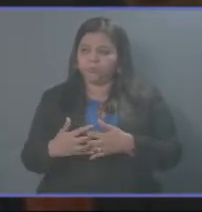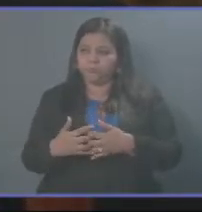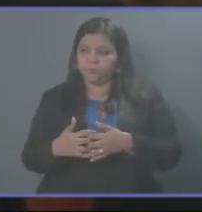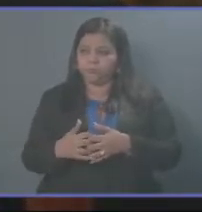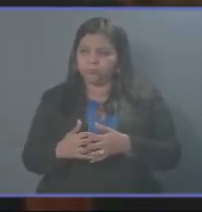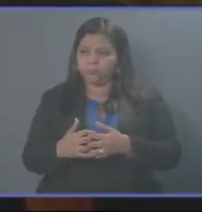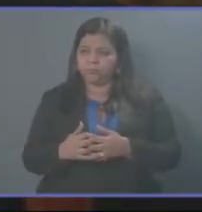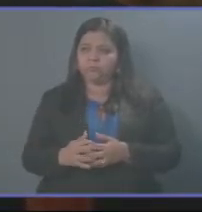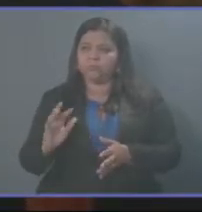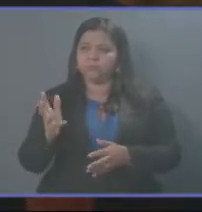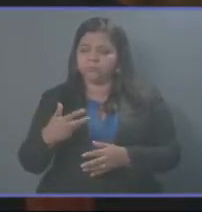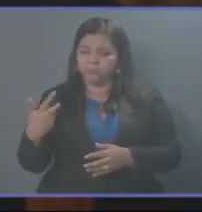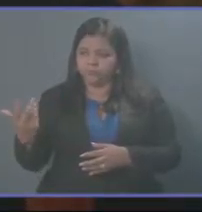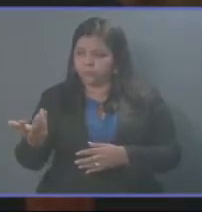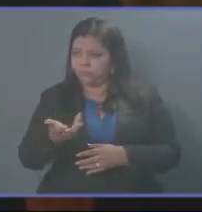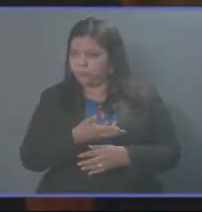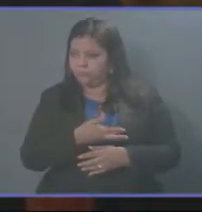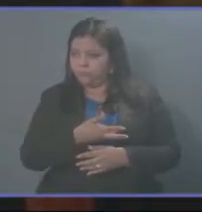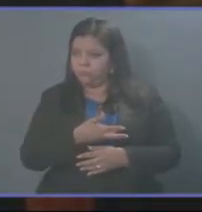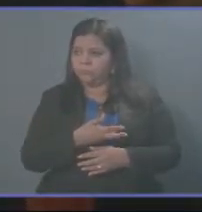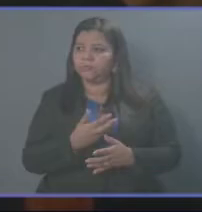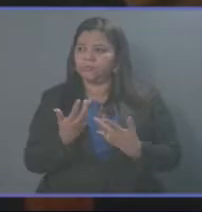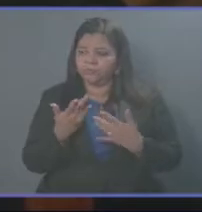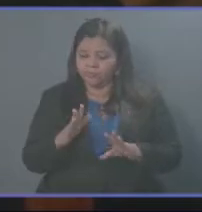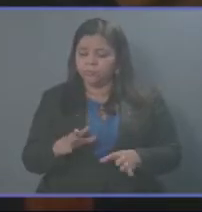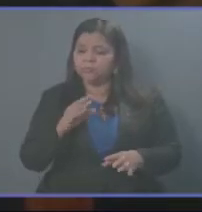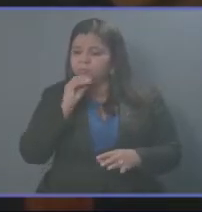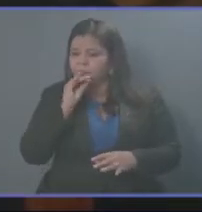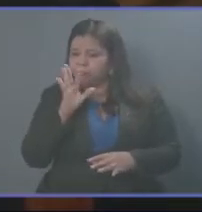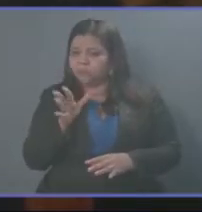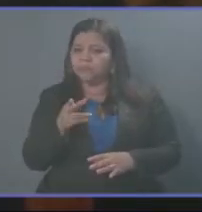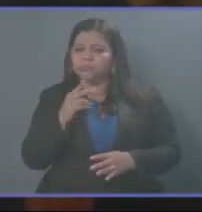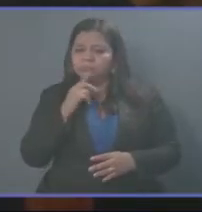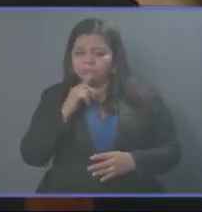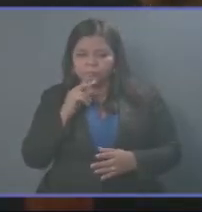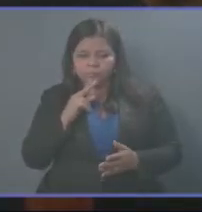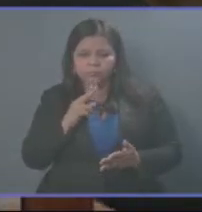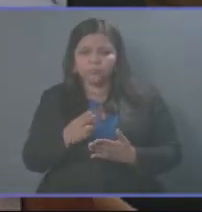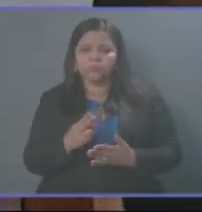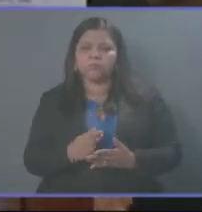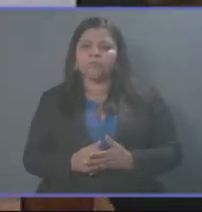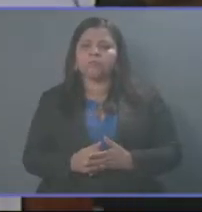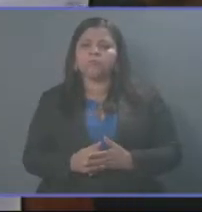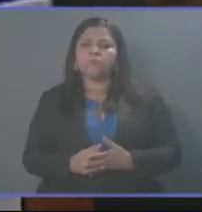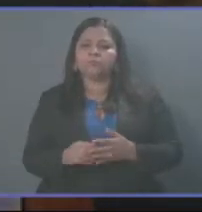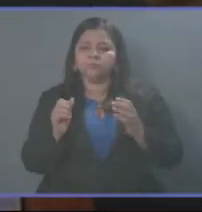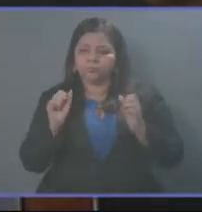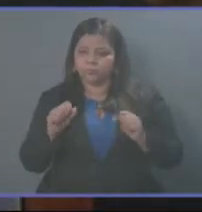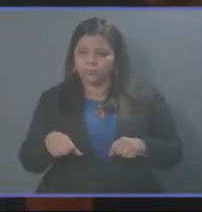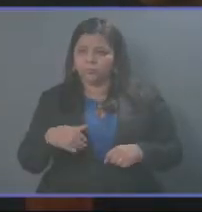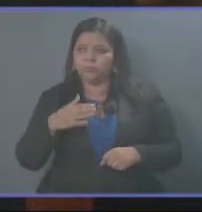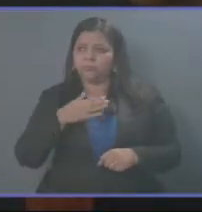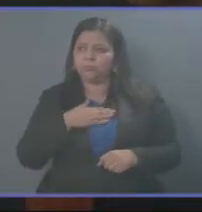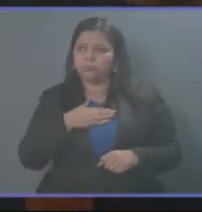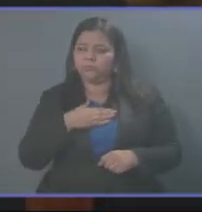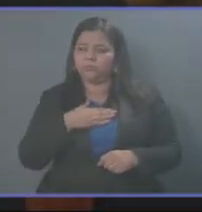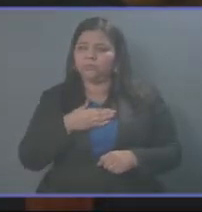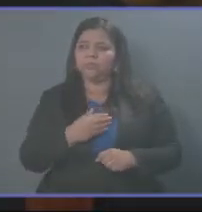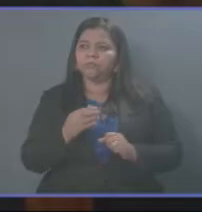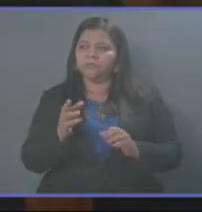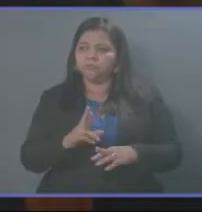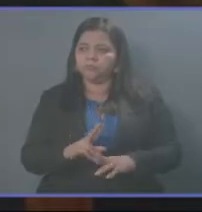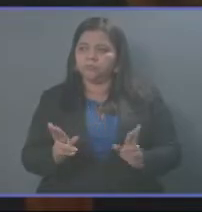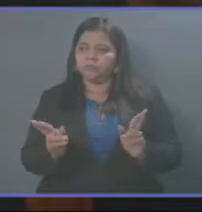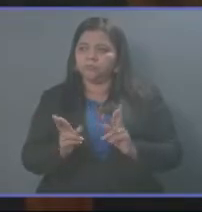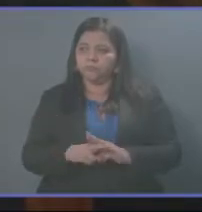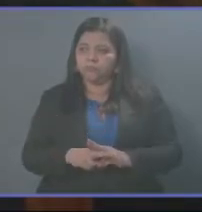todos nosotros de que estamos hablando en serio para tener finalmente una reforma que